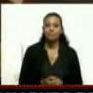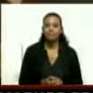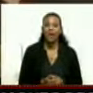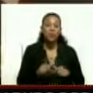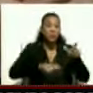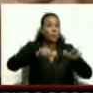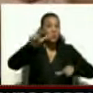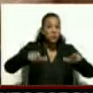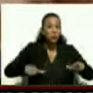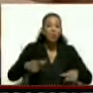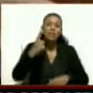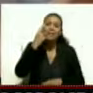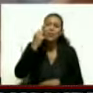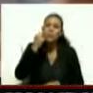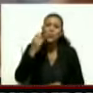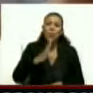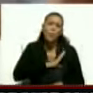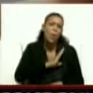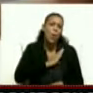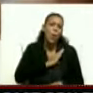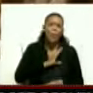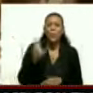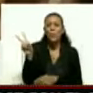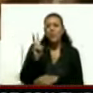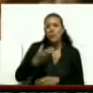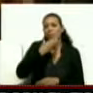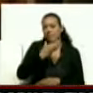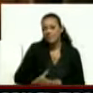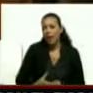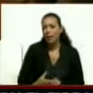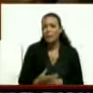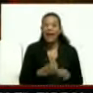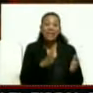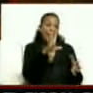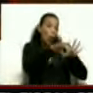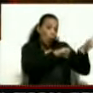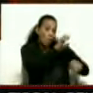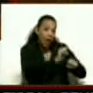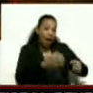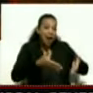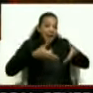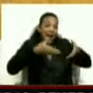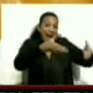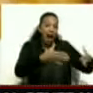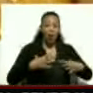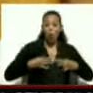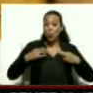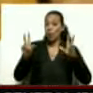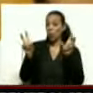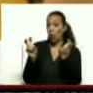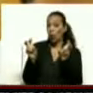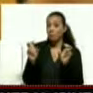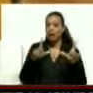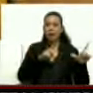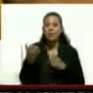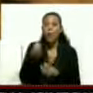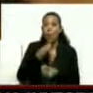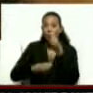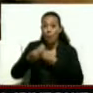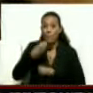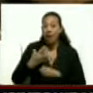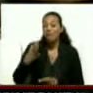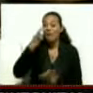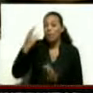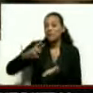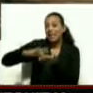Son muchas las tradiciones navideñas venezolanas, que van desde la compra de regalos y estrenos hasta los preparativos del